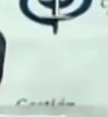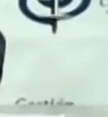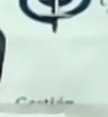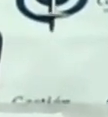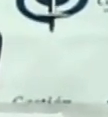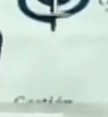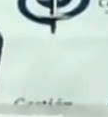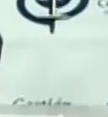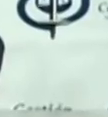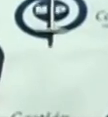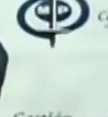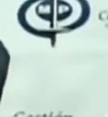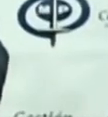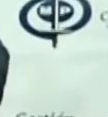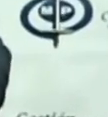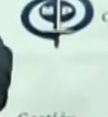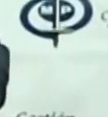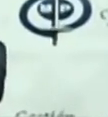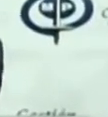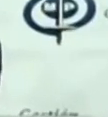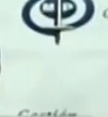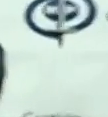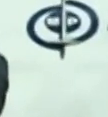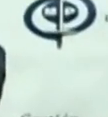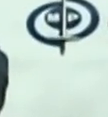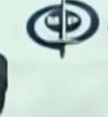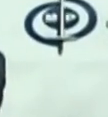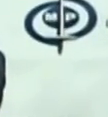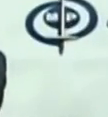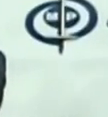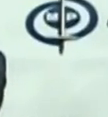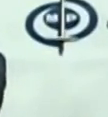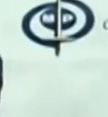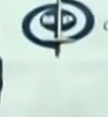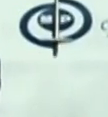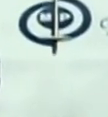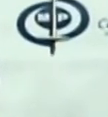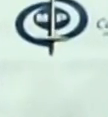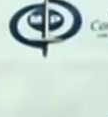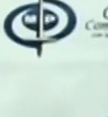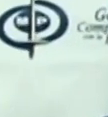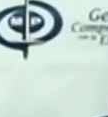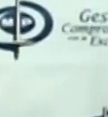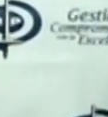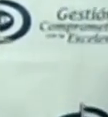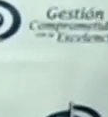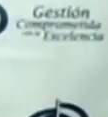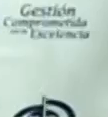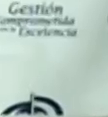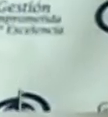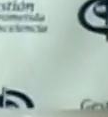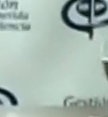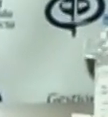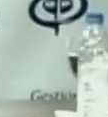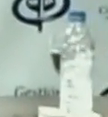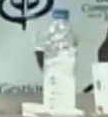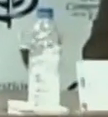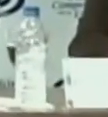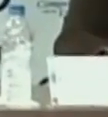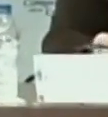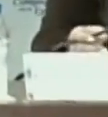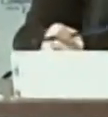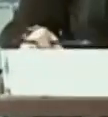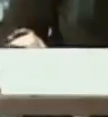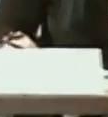hora el presidente del Consejo Moral Republicano y también fiscal general de la República Bolivariana de Venezuela, Tarek William Saab, da